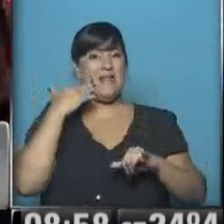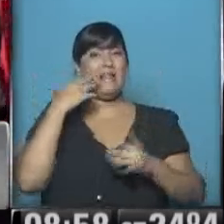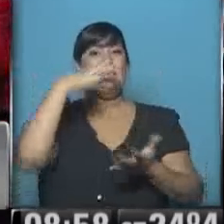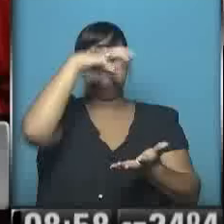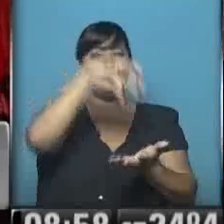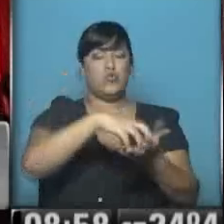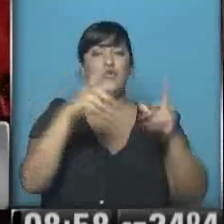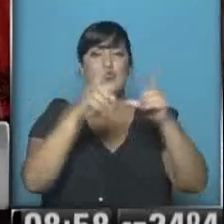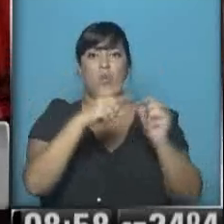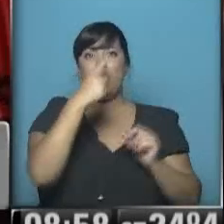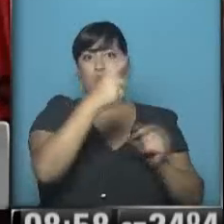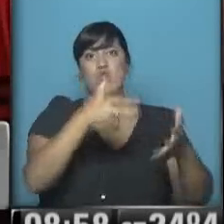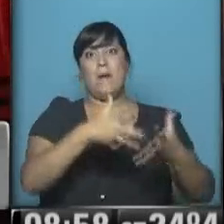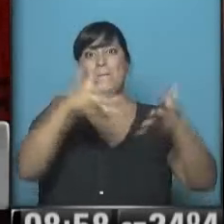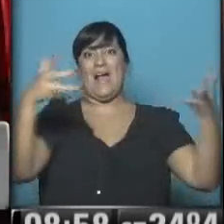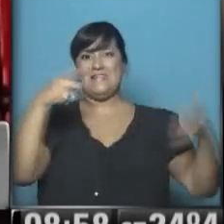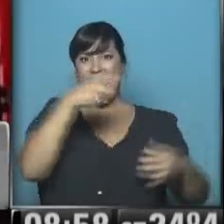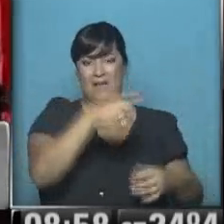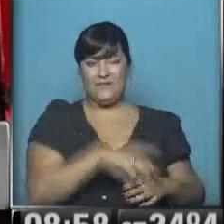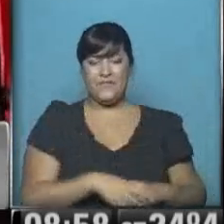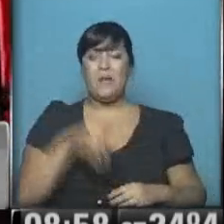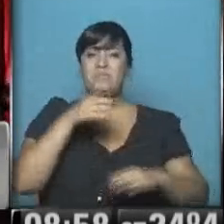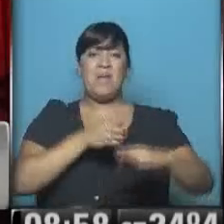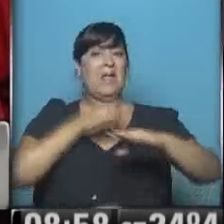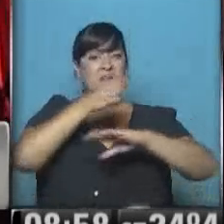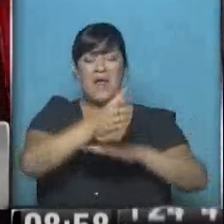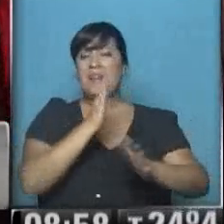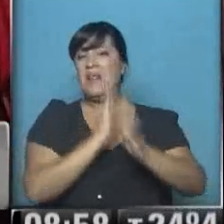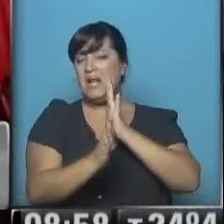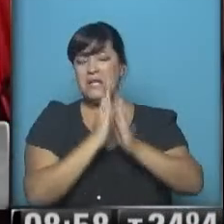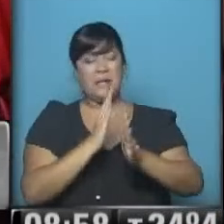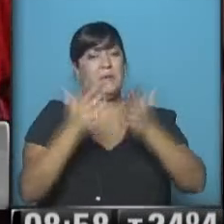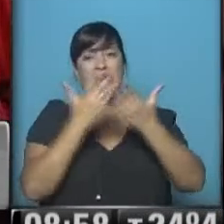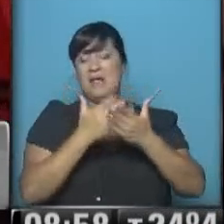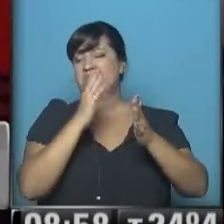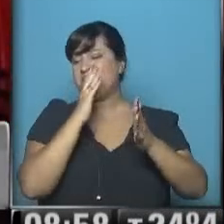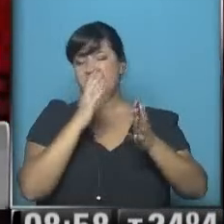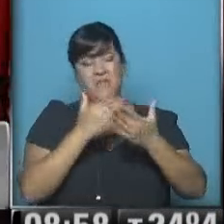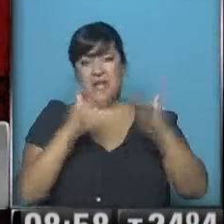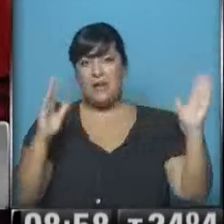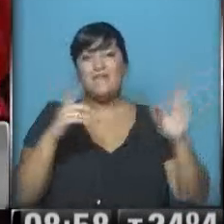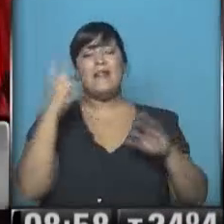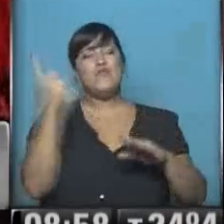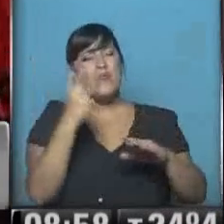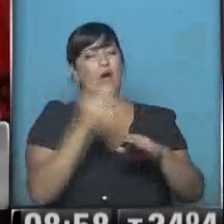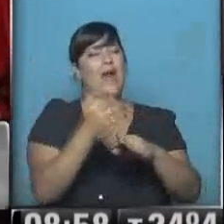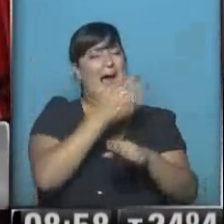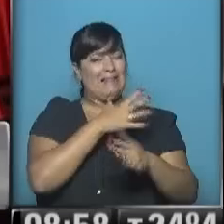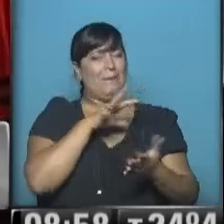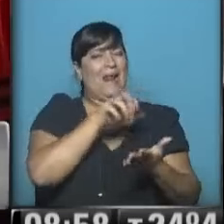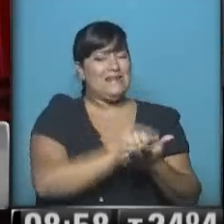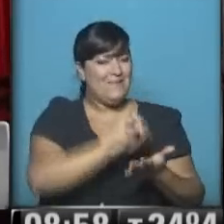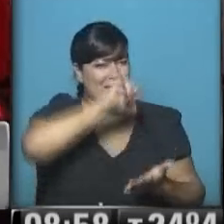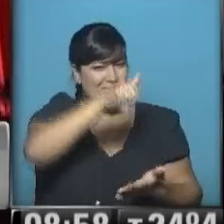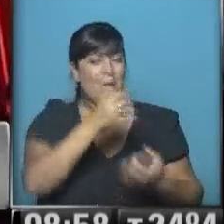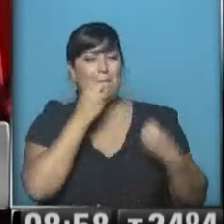Canal 7, el más grande que tenemos en esta casa, con entrada libre y gratuita. Te recomiendo que vengas una hora antes, porque la verdad